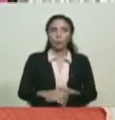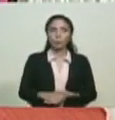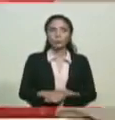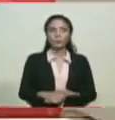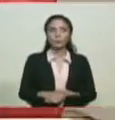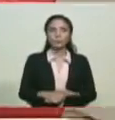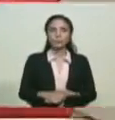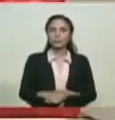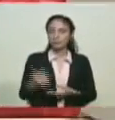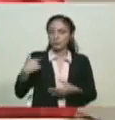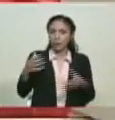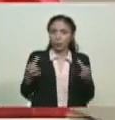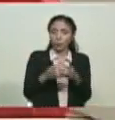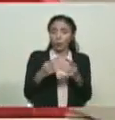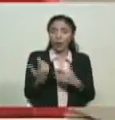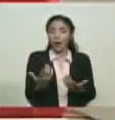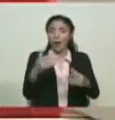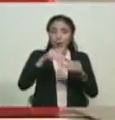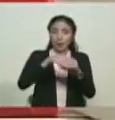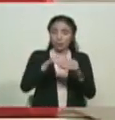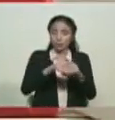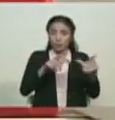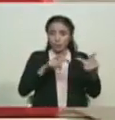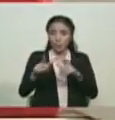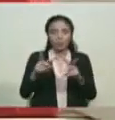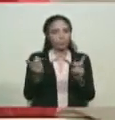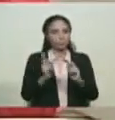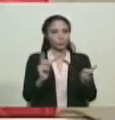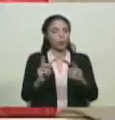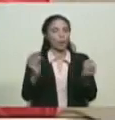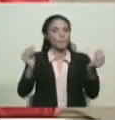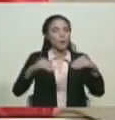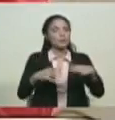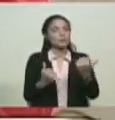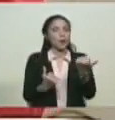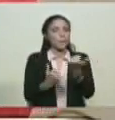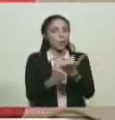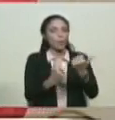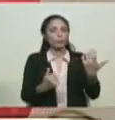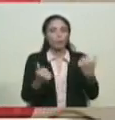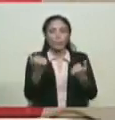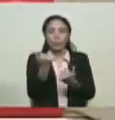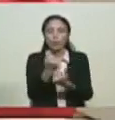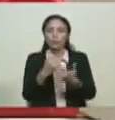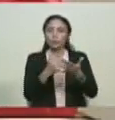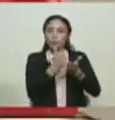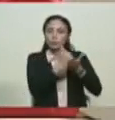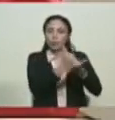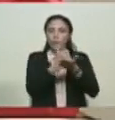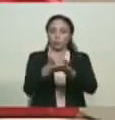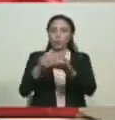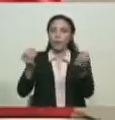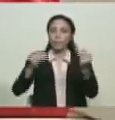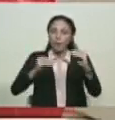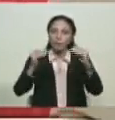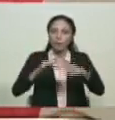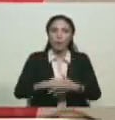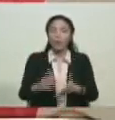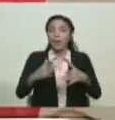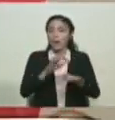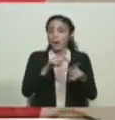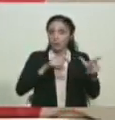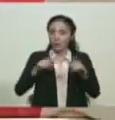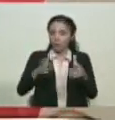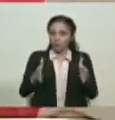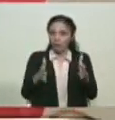solo para la electoral para que el partido sea capaz bueno de comenzar a construir el socialismo ganamos las elecciones